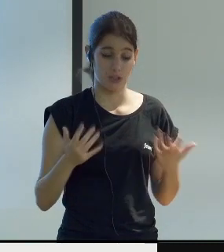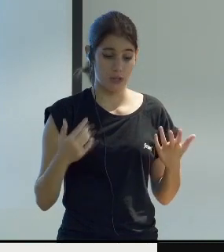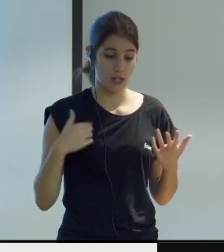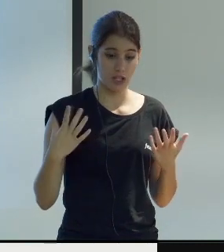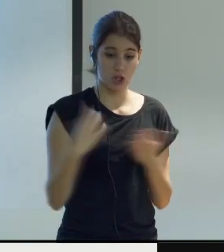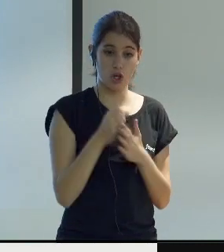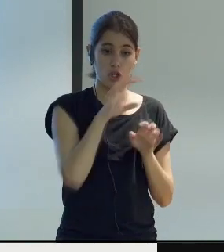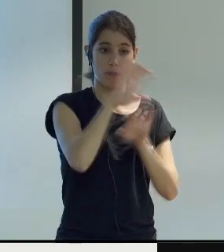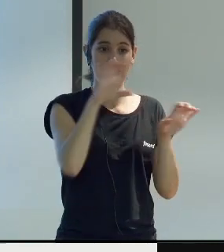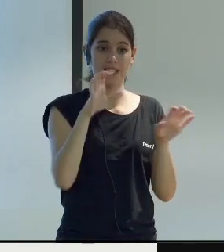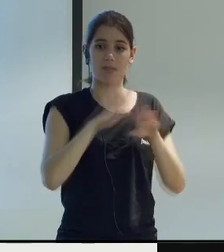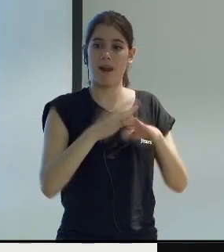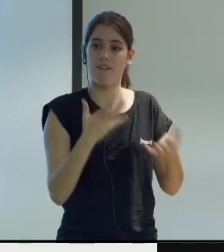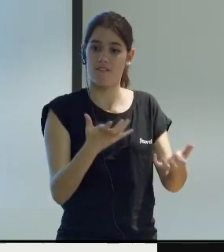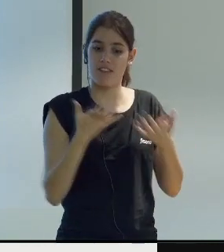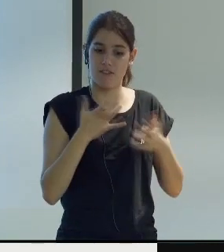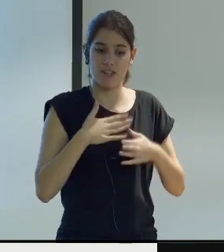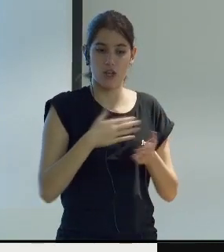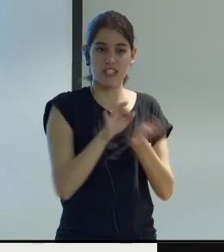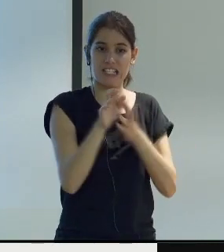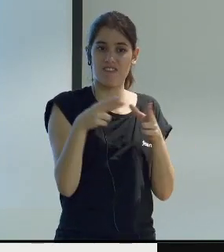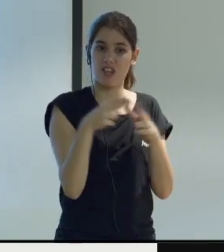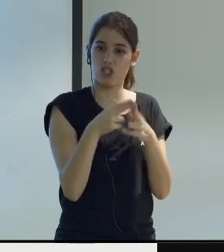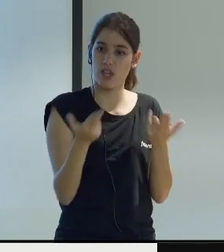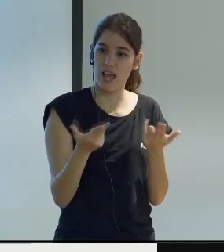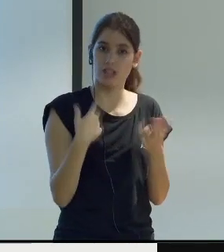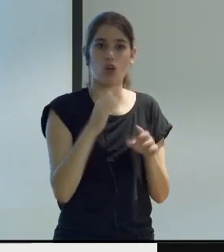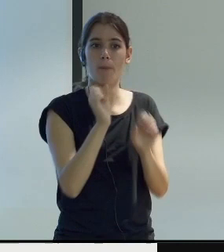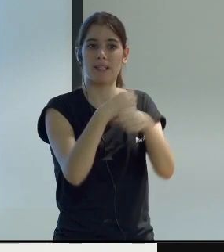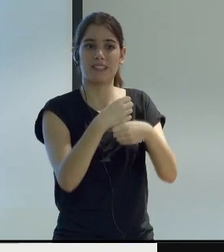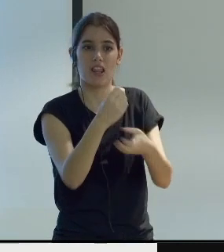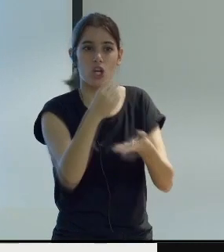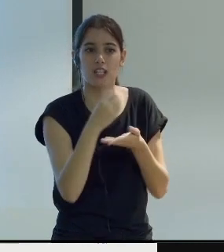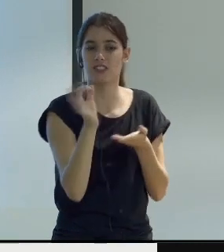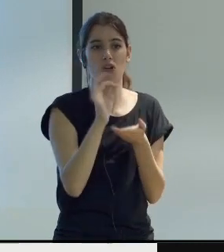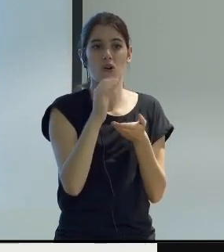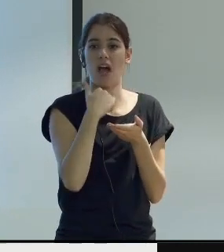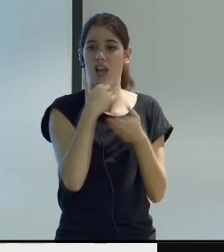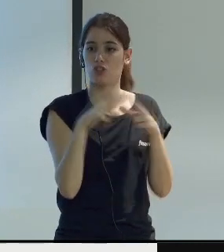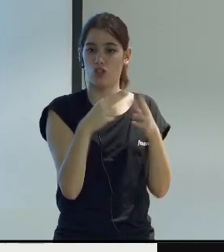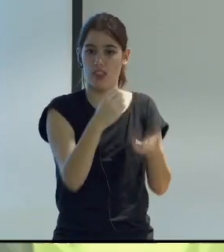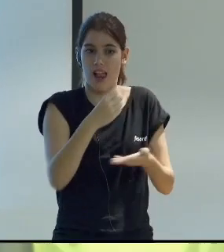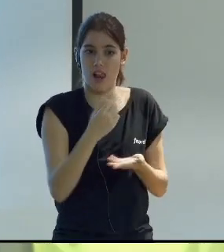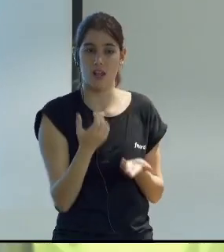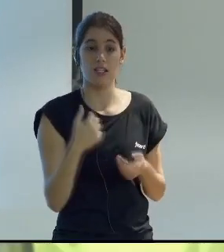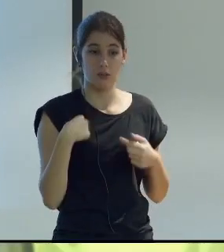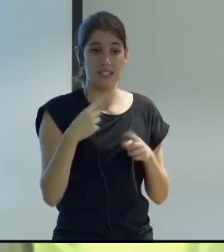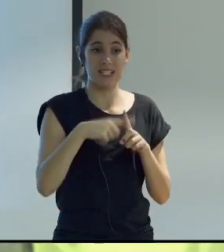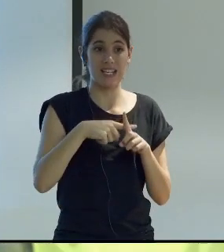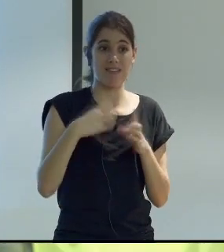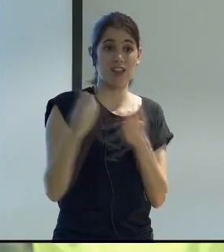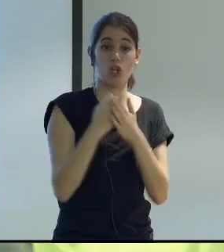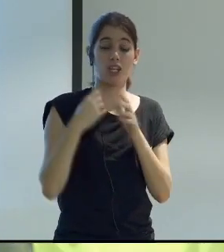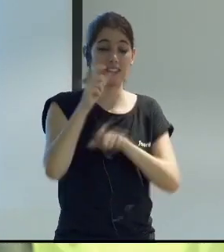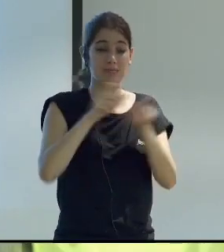los países para beneficiarnos de los servicios sociales, las prestaciones sociales, al mismo nivel que todas las demás